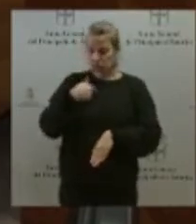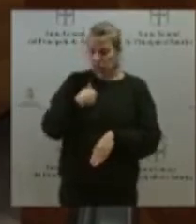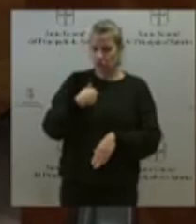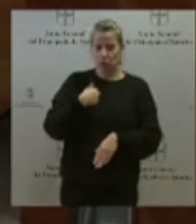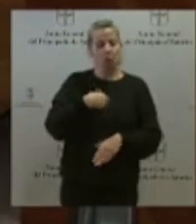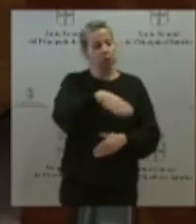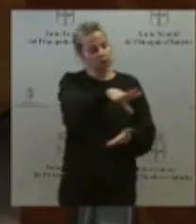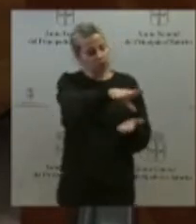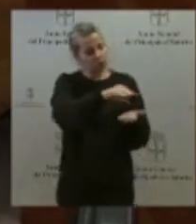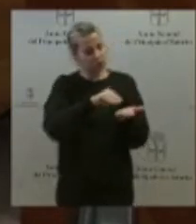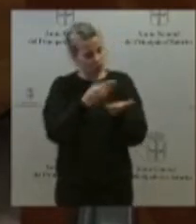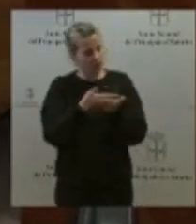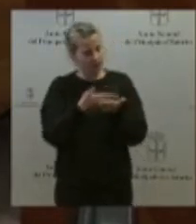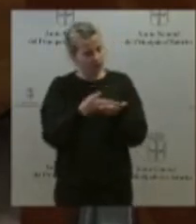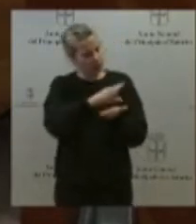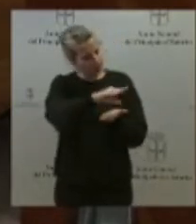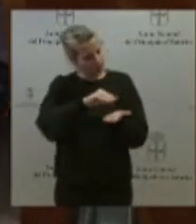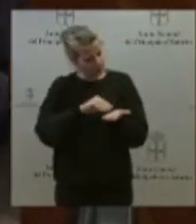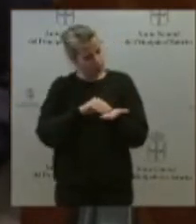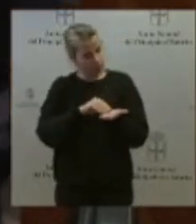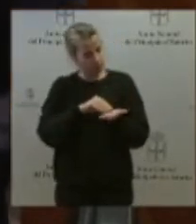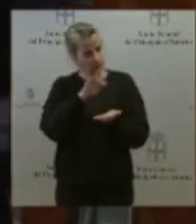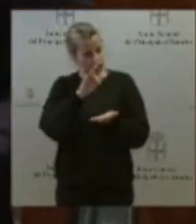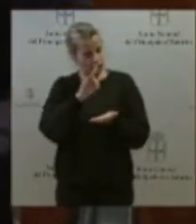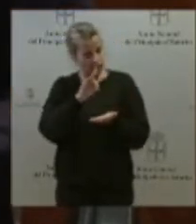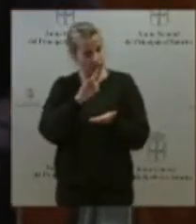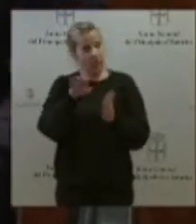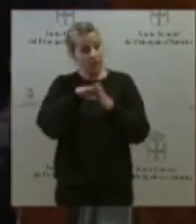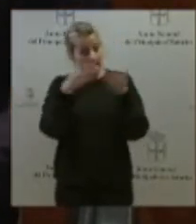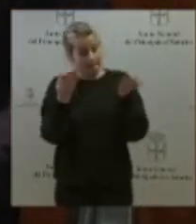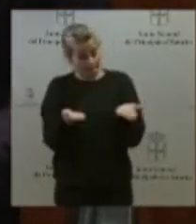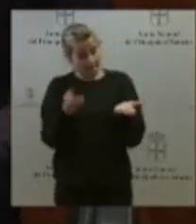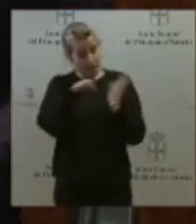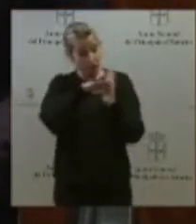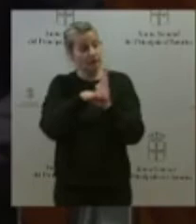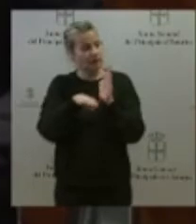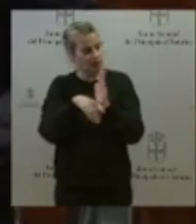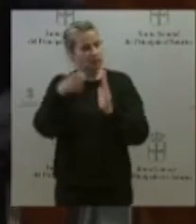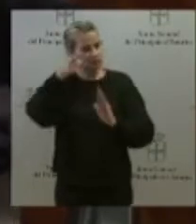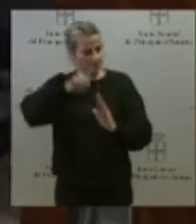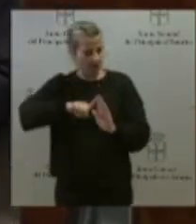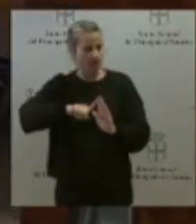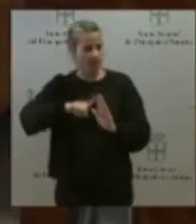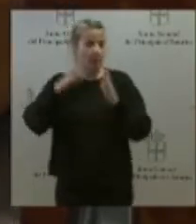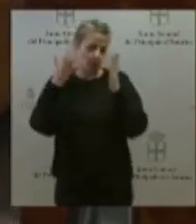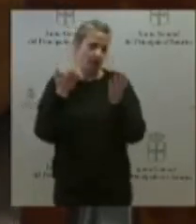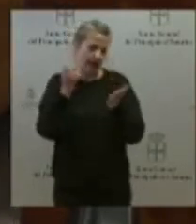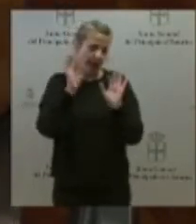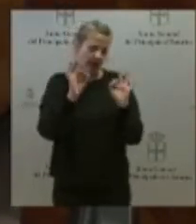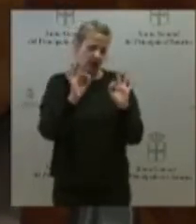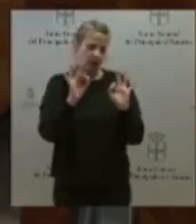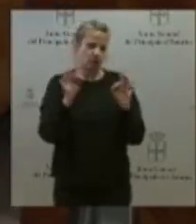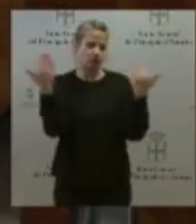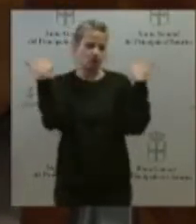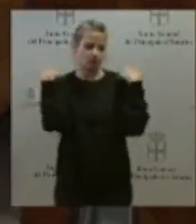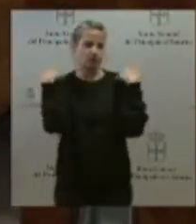referencia también al cumplimiento de los pliegos. Eso sí que es responsabilidad de la Administración. Es decir, si sabemos que los pliegos con los que está adjudicada pues un servicio,